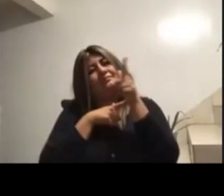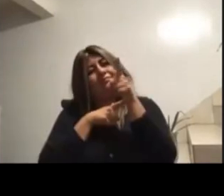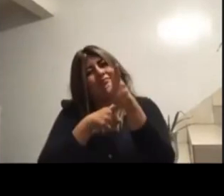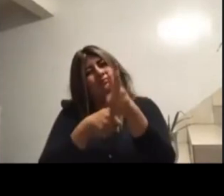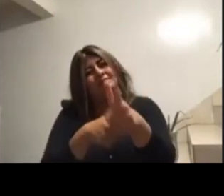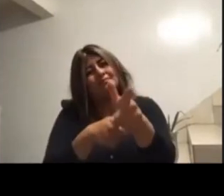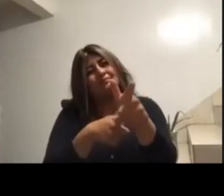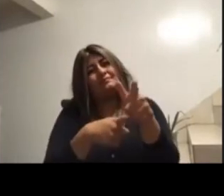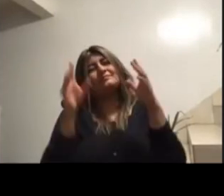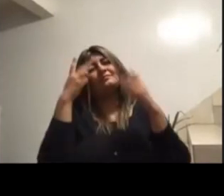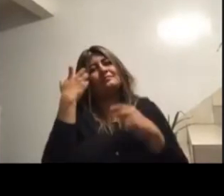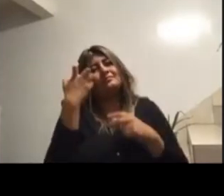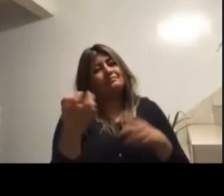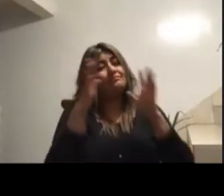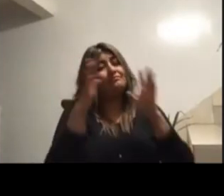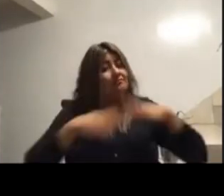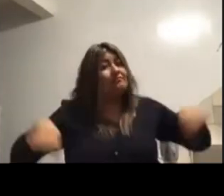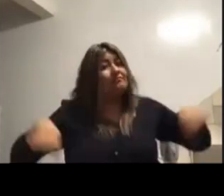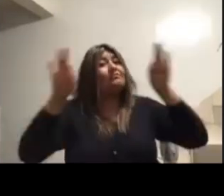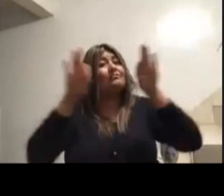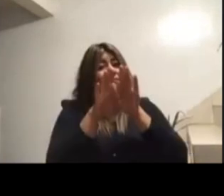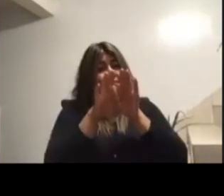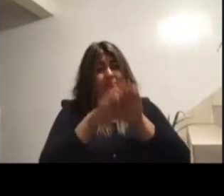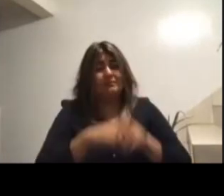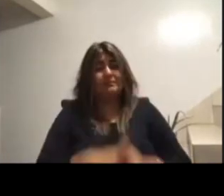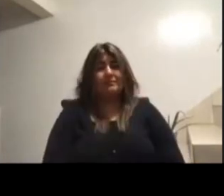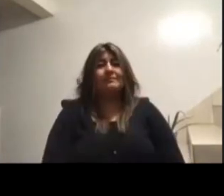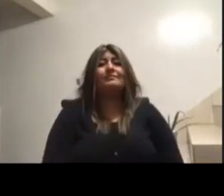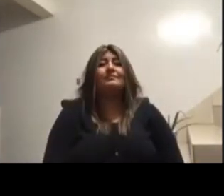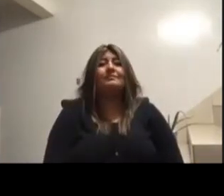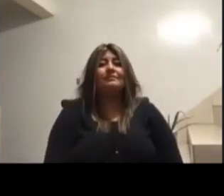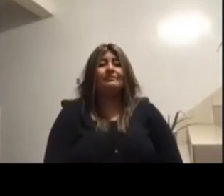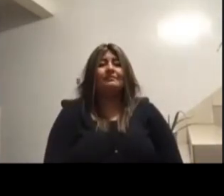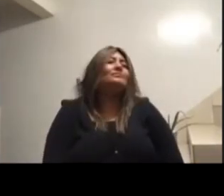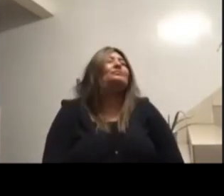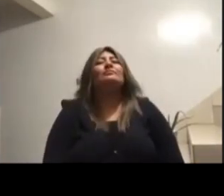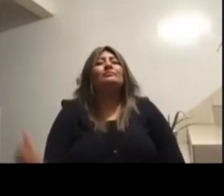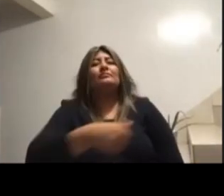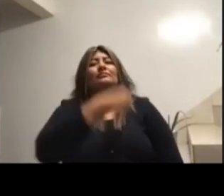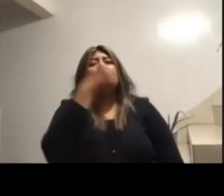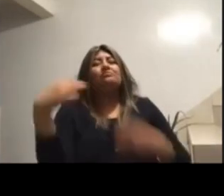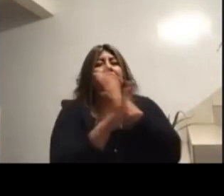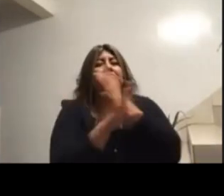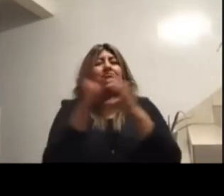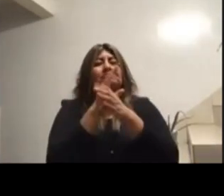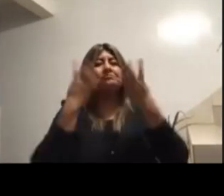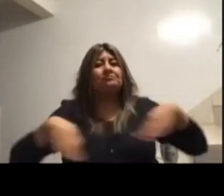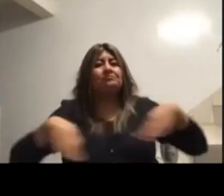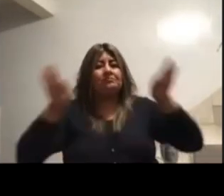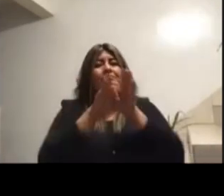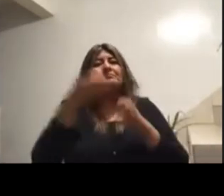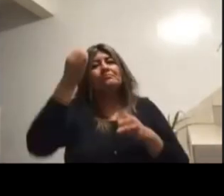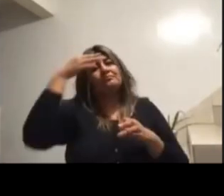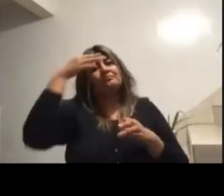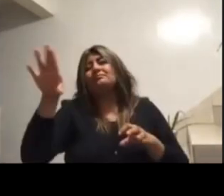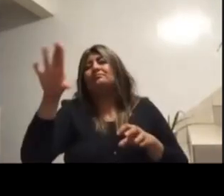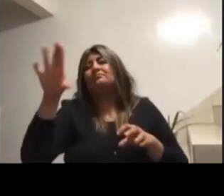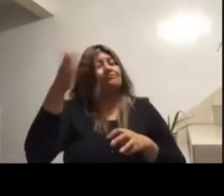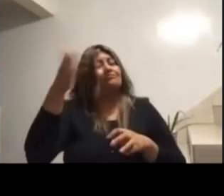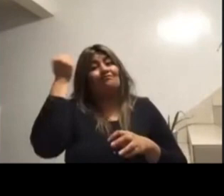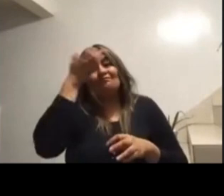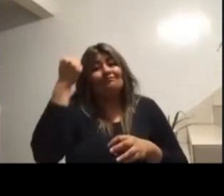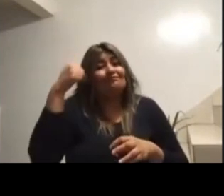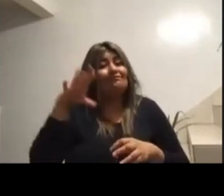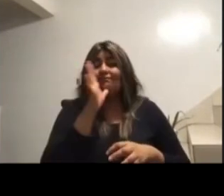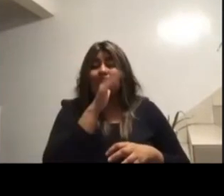Hay otro elemento que es importante y que no debemos perder de vista. El currículo, al final de cuentas, norma los conocimientos.